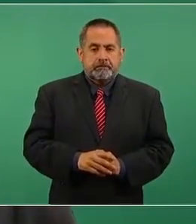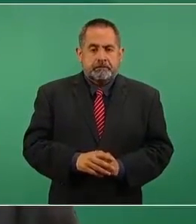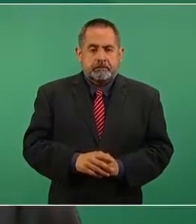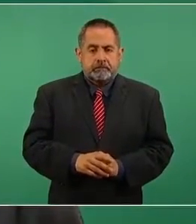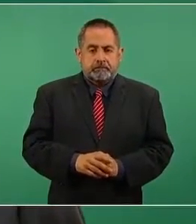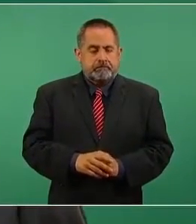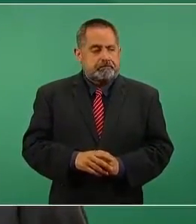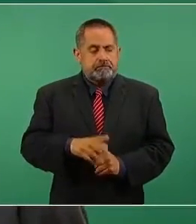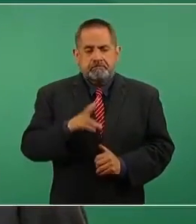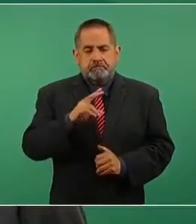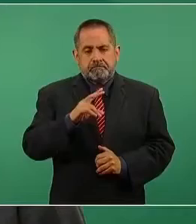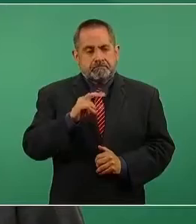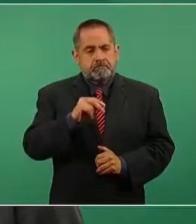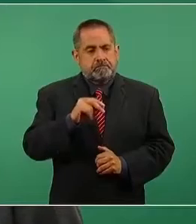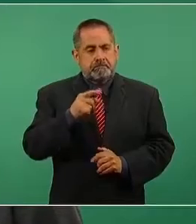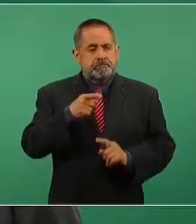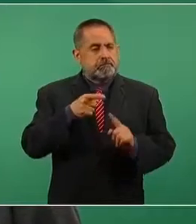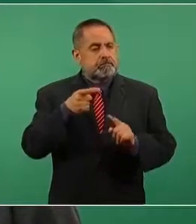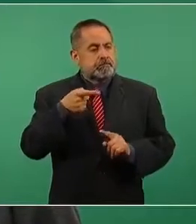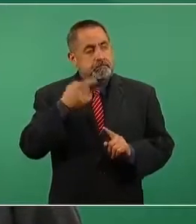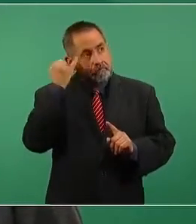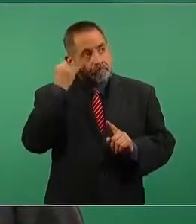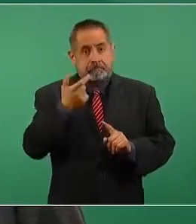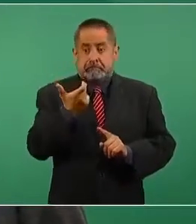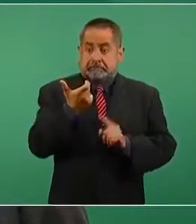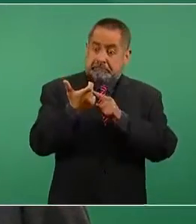no es solo el dinero